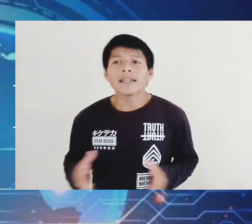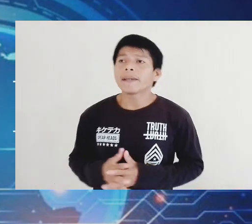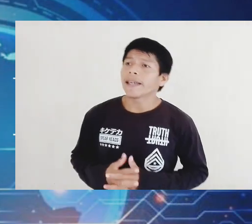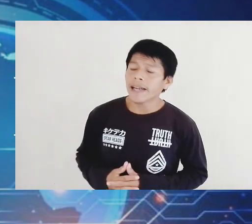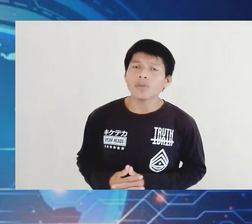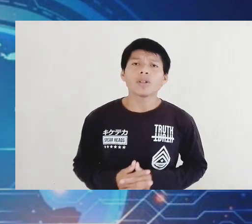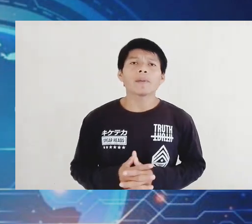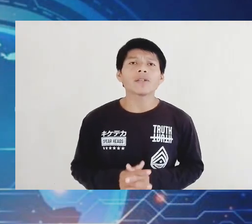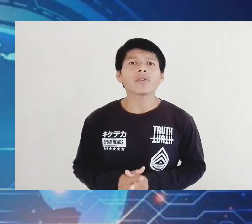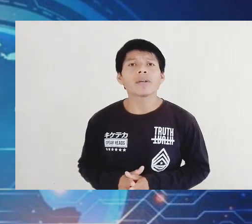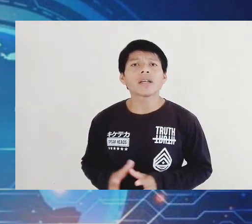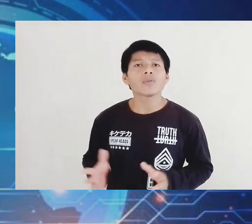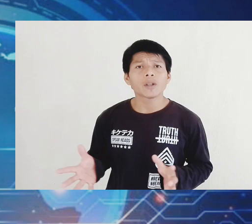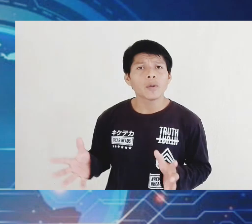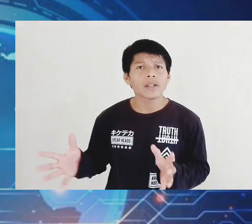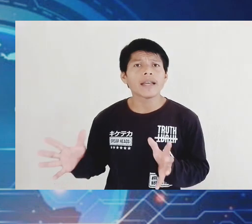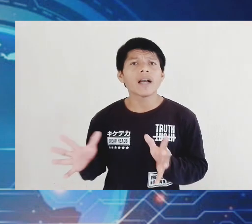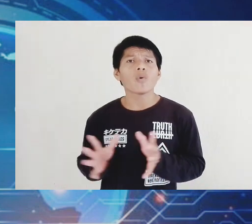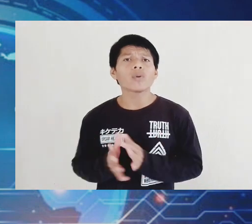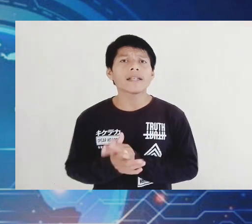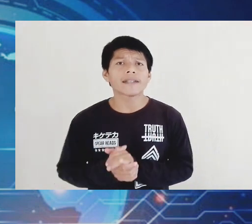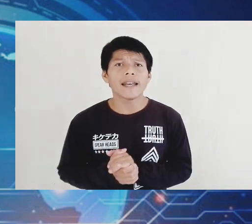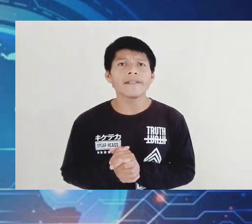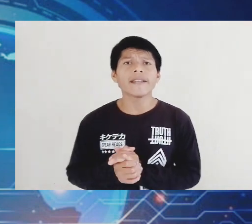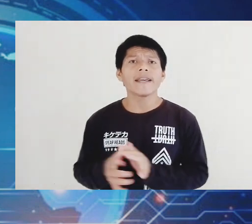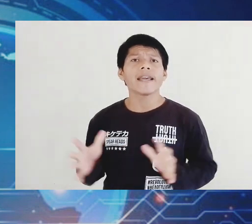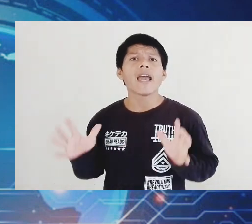Amigos y amigas, mexicanos y paisanos tabasqueños, espero que tengan